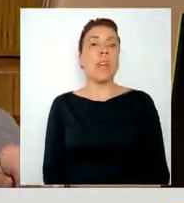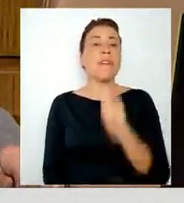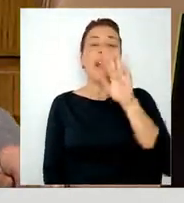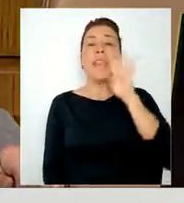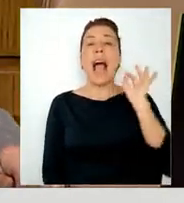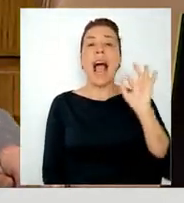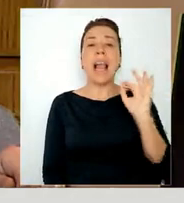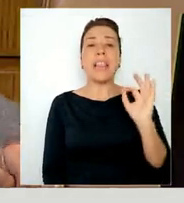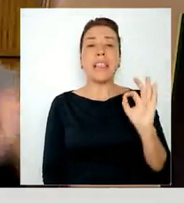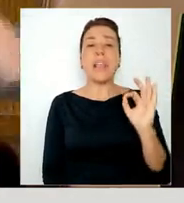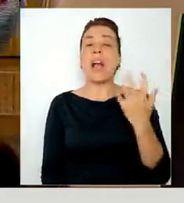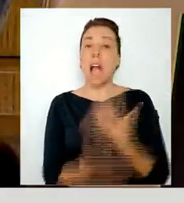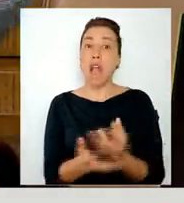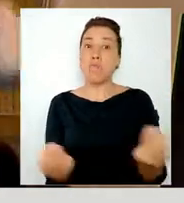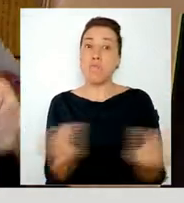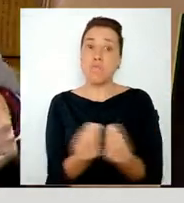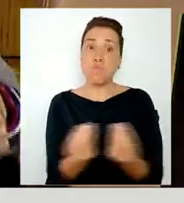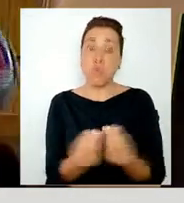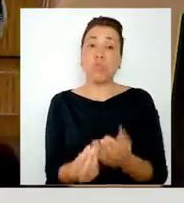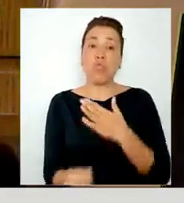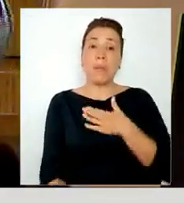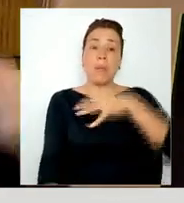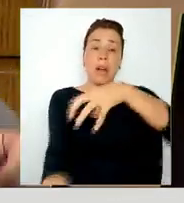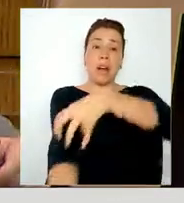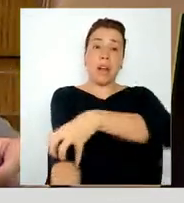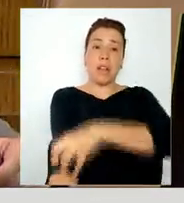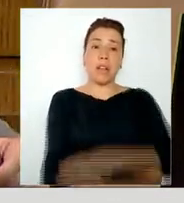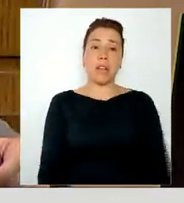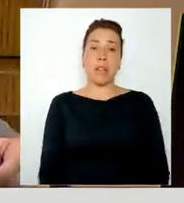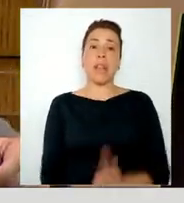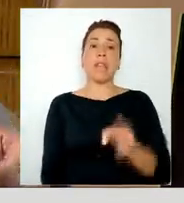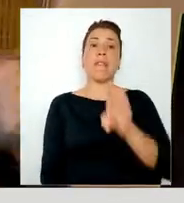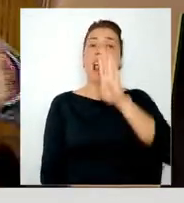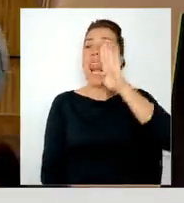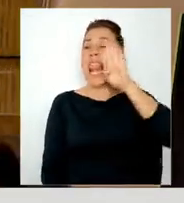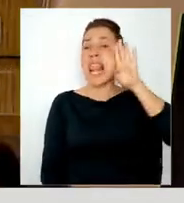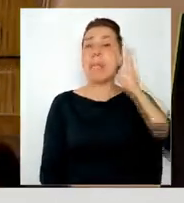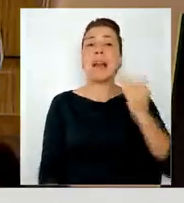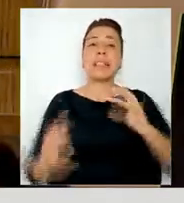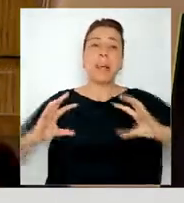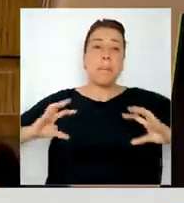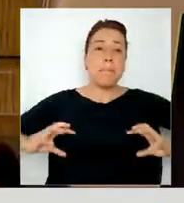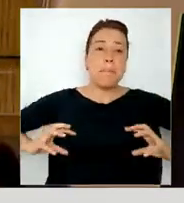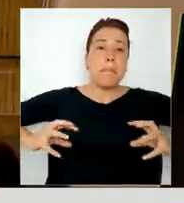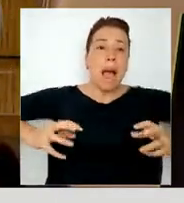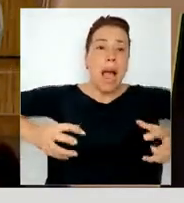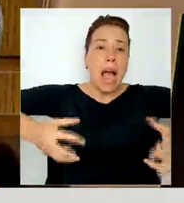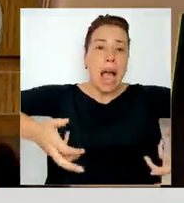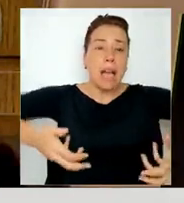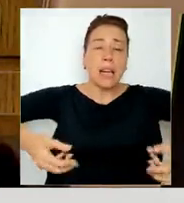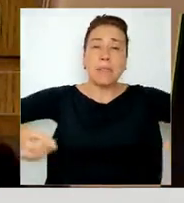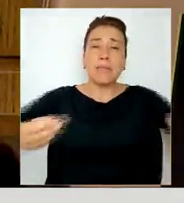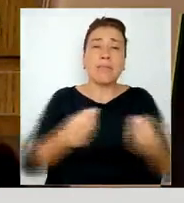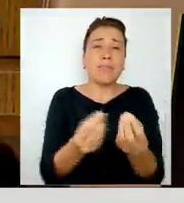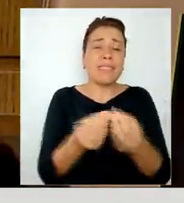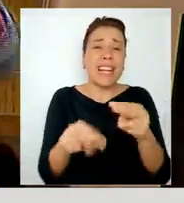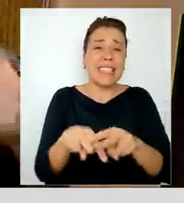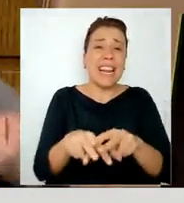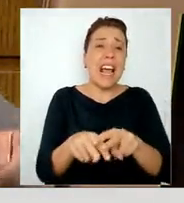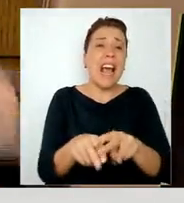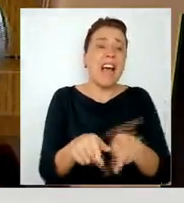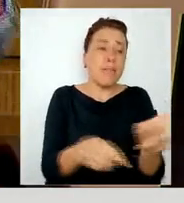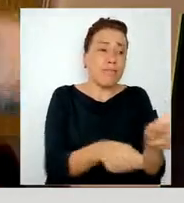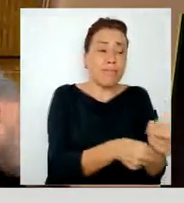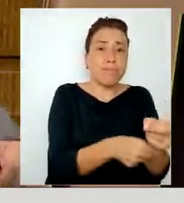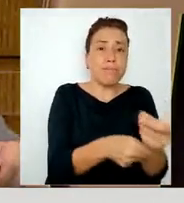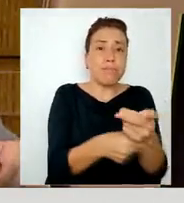en nuestra región de los que tienen que limpiarse que necesitan maquinaria de las miles de hectáreas de riesgo tecnificado que se